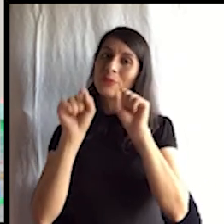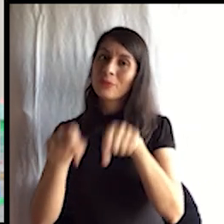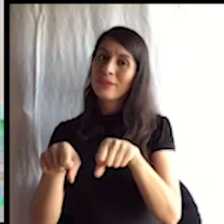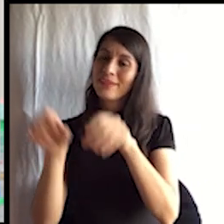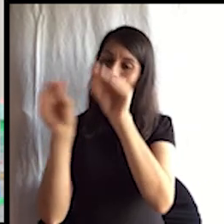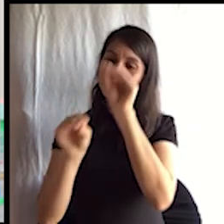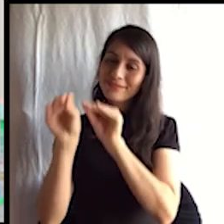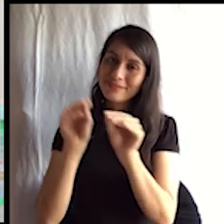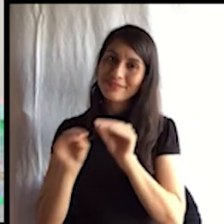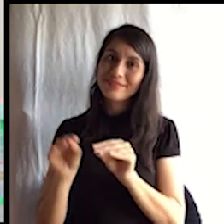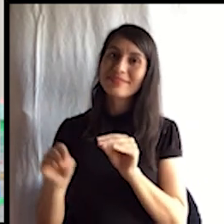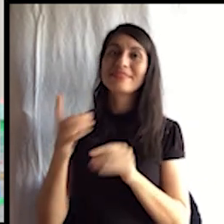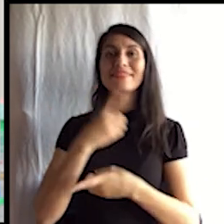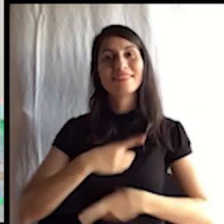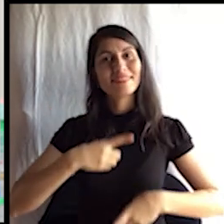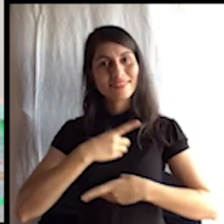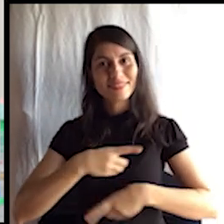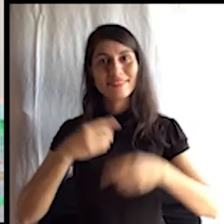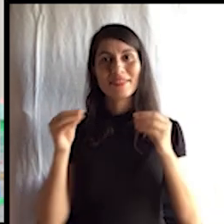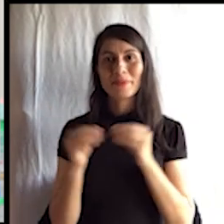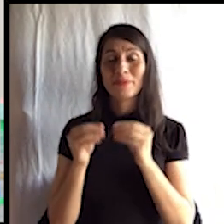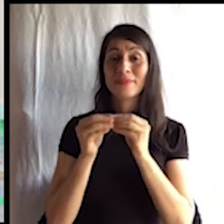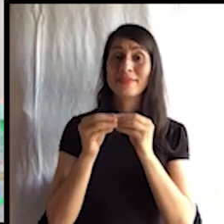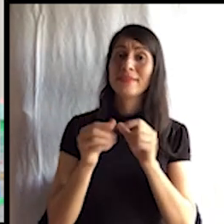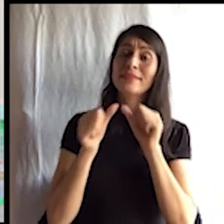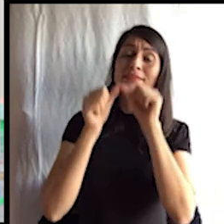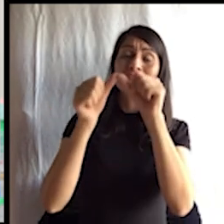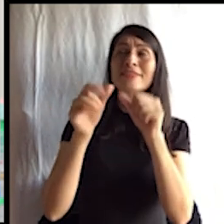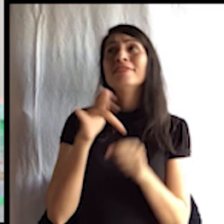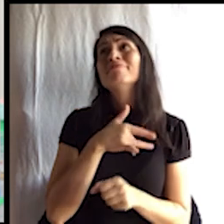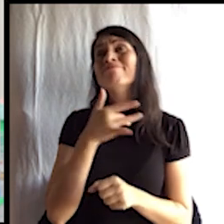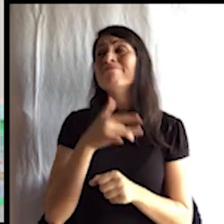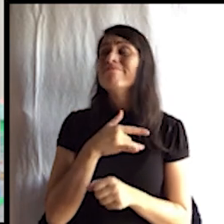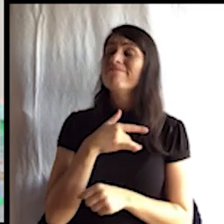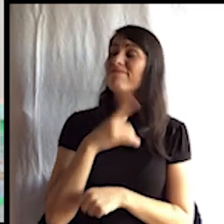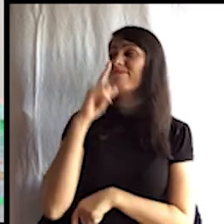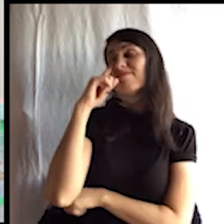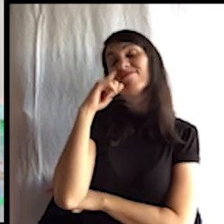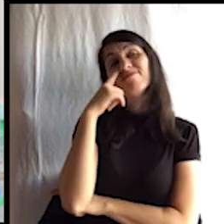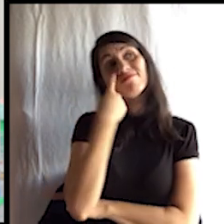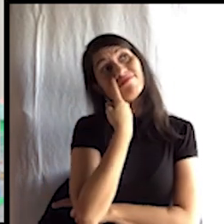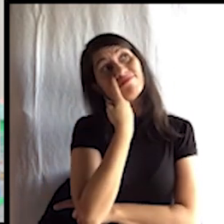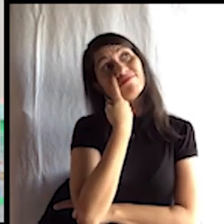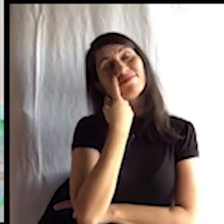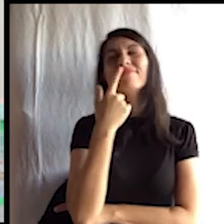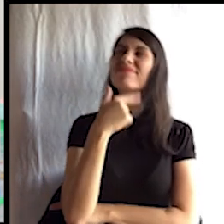seguir construyendo esculturas, que te diviertas, que siempre que te sientas un poco